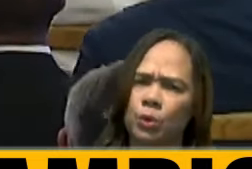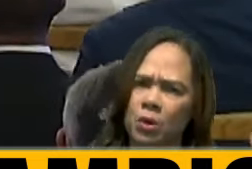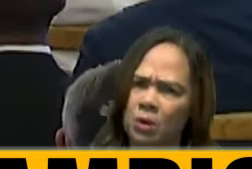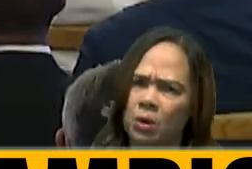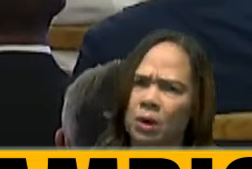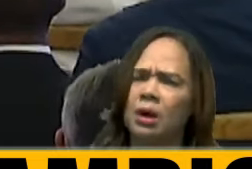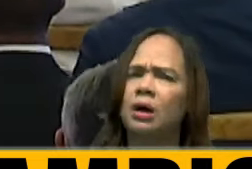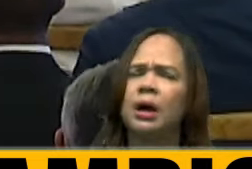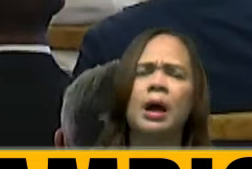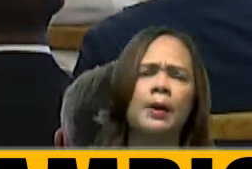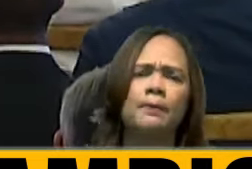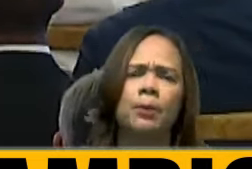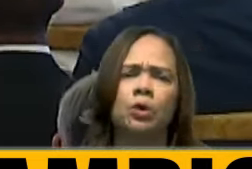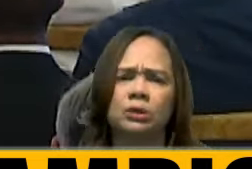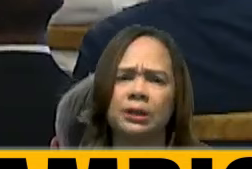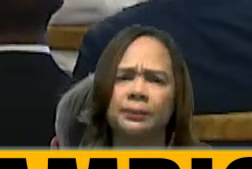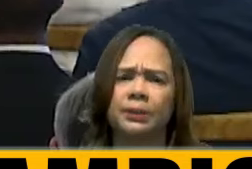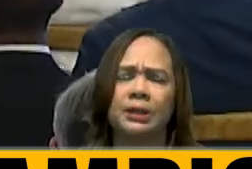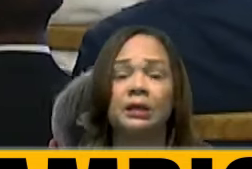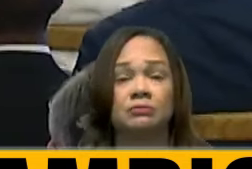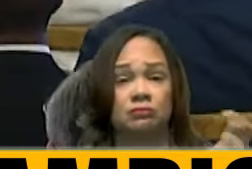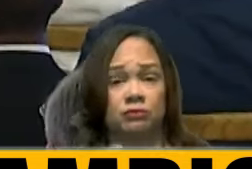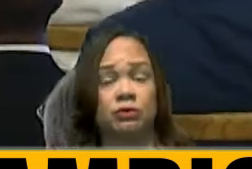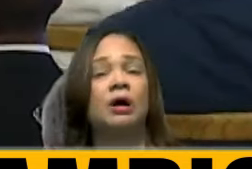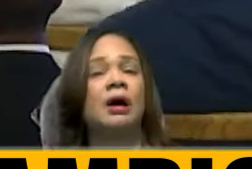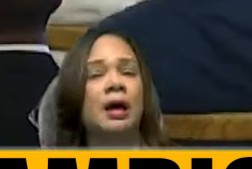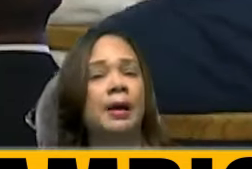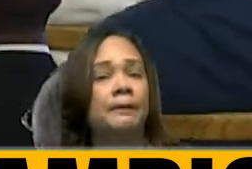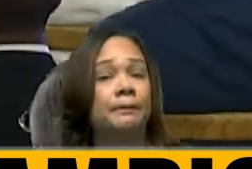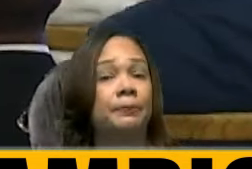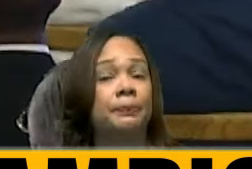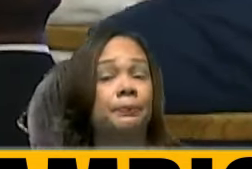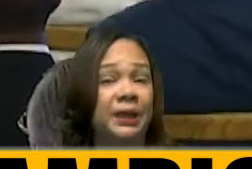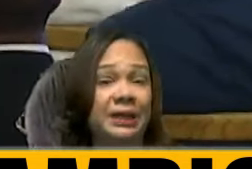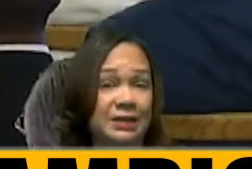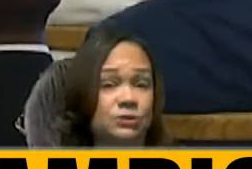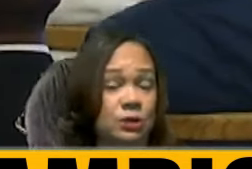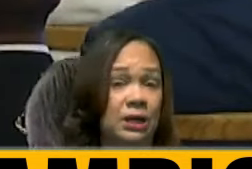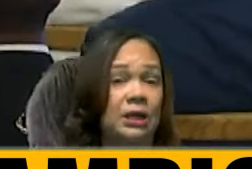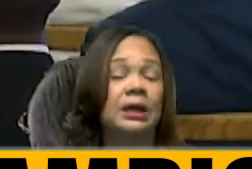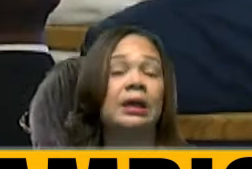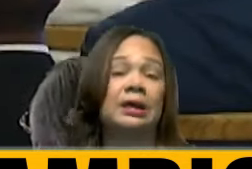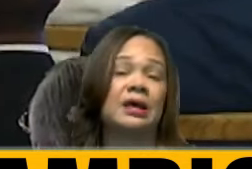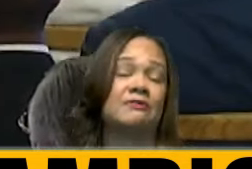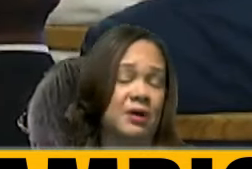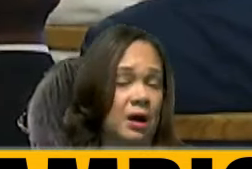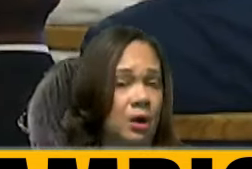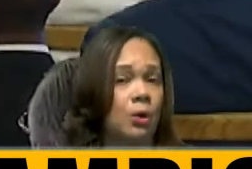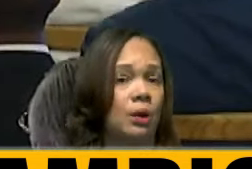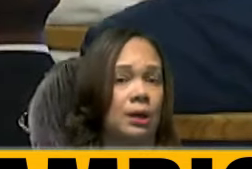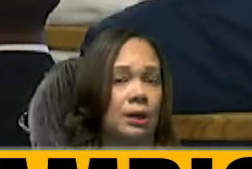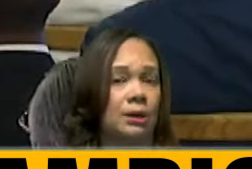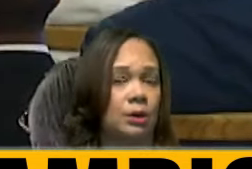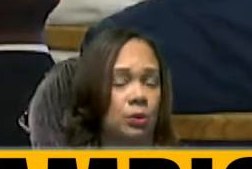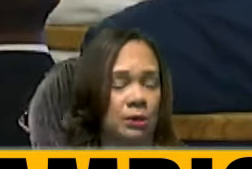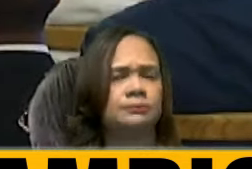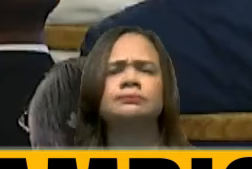de obreros y montte de Piedad están traspasados a bienes nacionales y al Banco Agrícola vamos para at deite muy se le dio muy